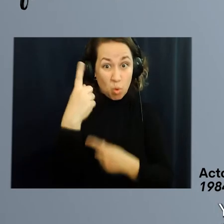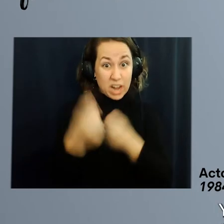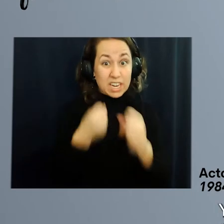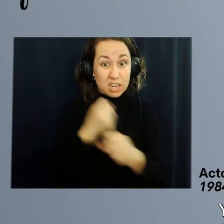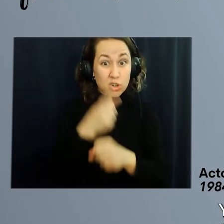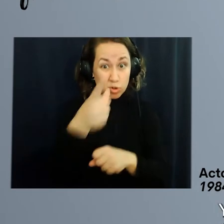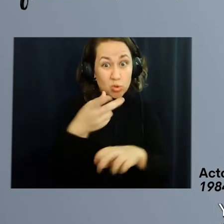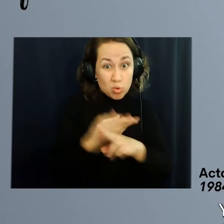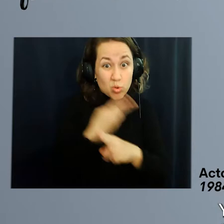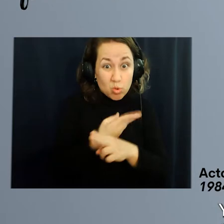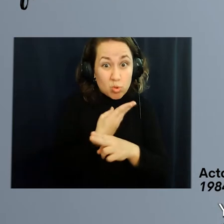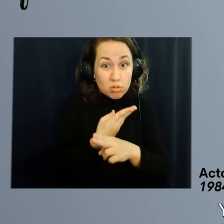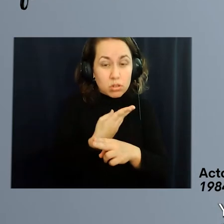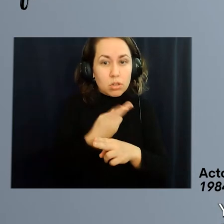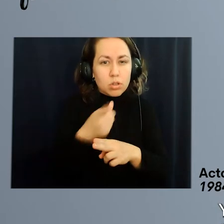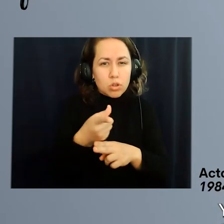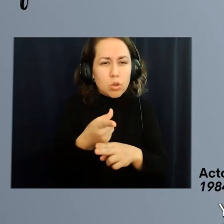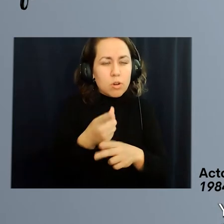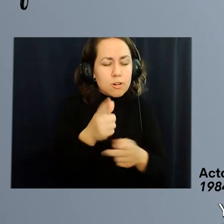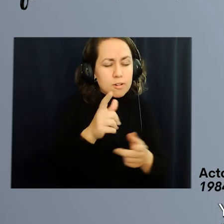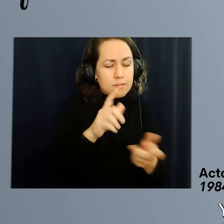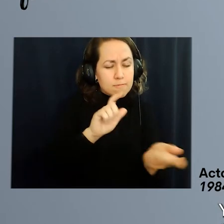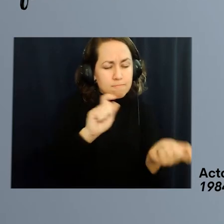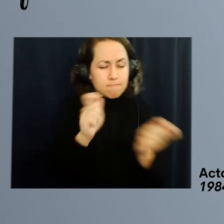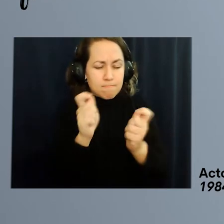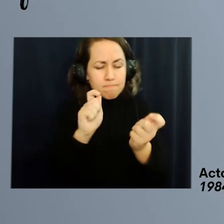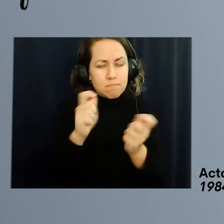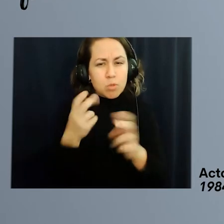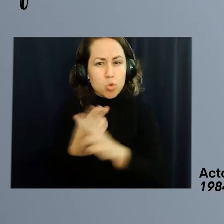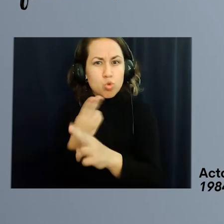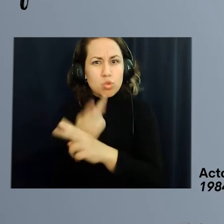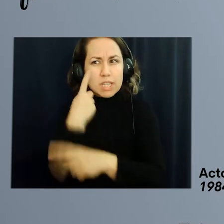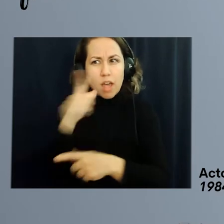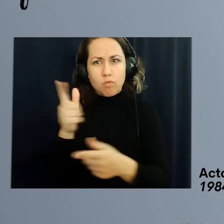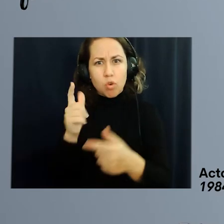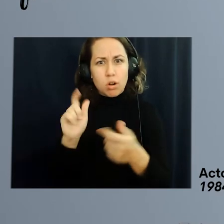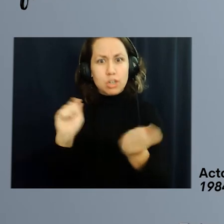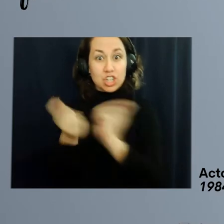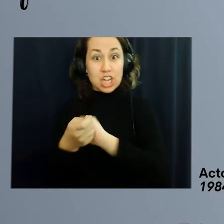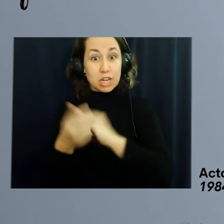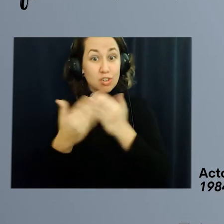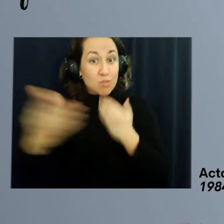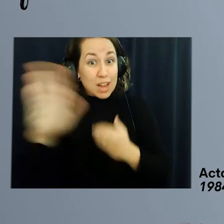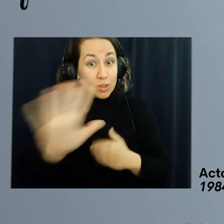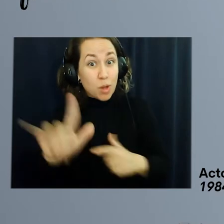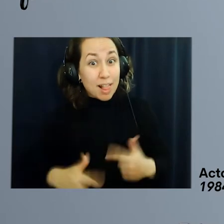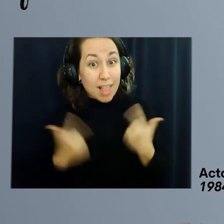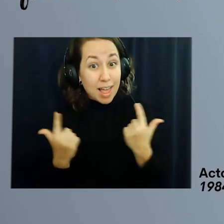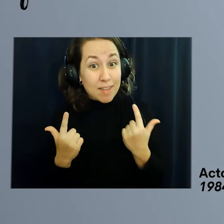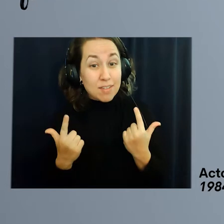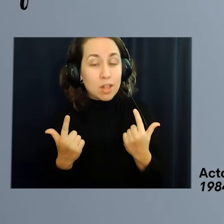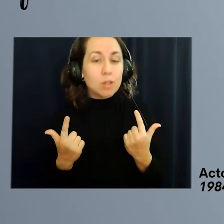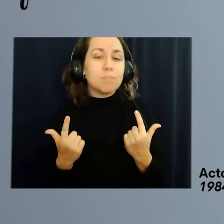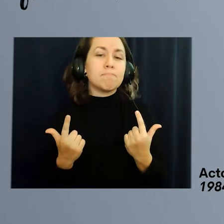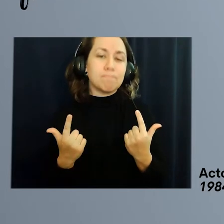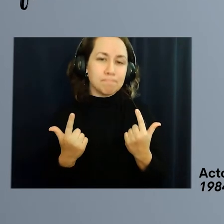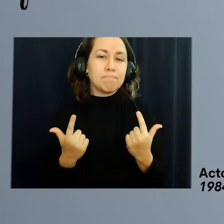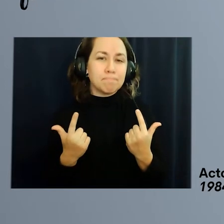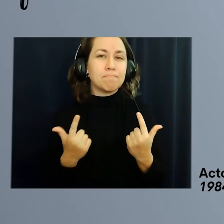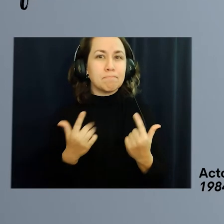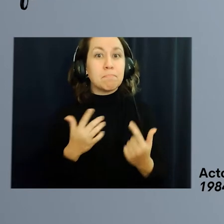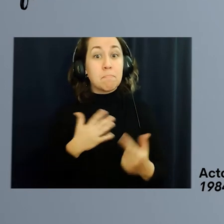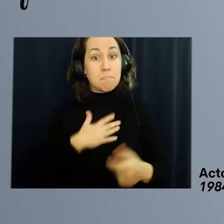orgullosa a su comunidad. Sabe esto, disfrútalo, celébralo. Felicidades, promoción de 2021. Especialmente ustedes, los